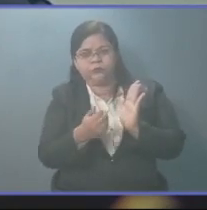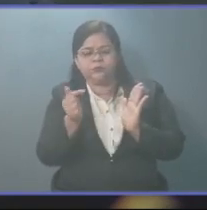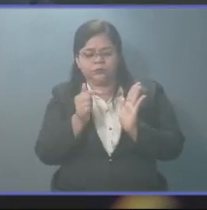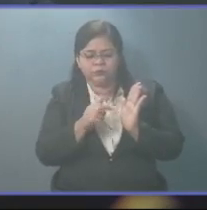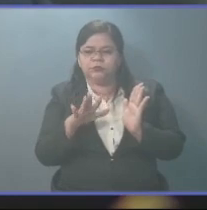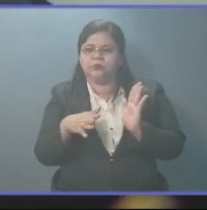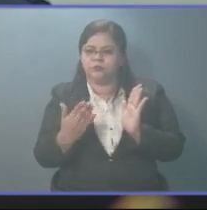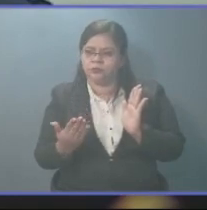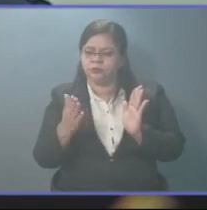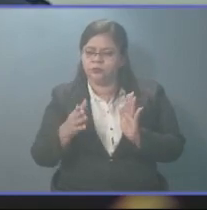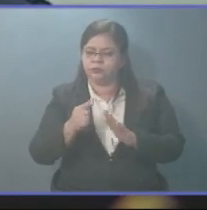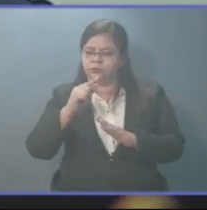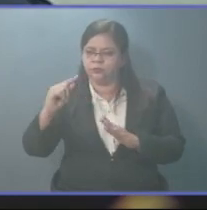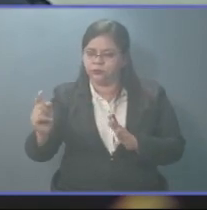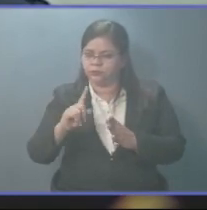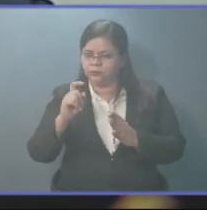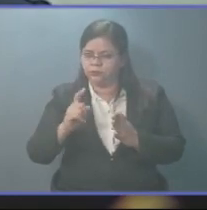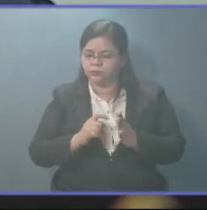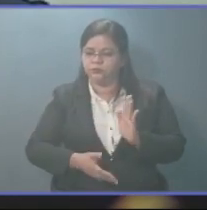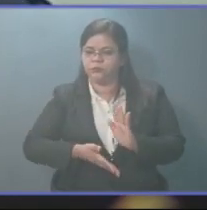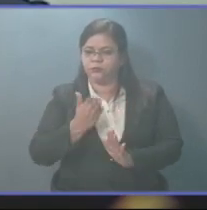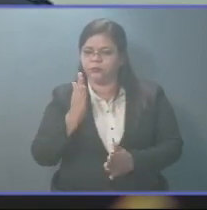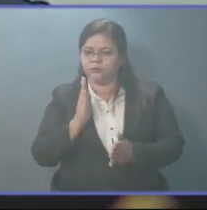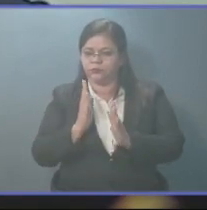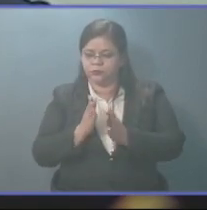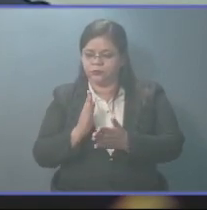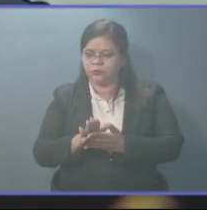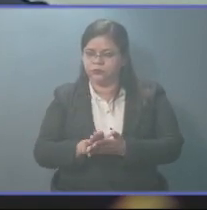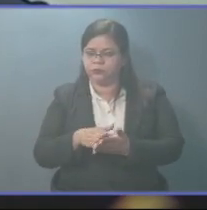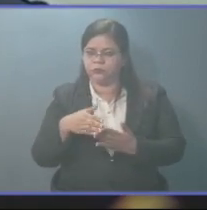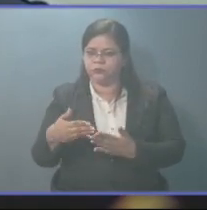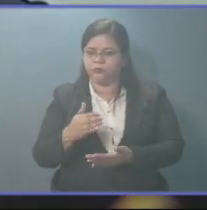consulta previa y generación de planillas respectivas.